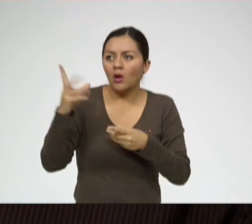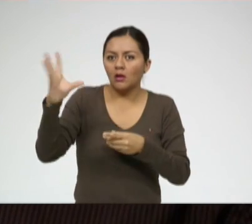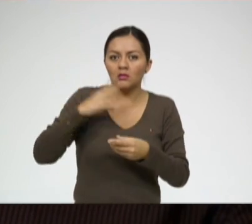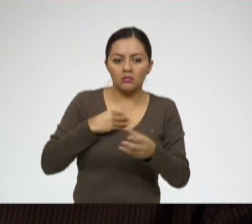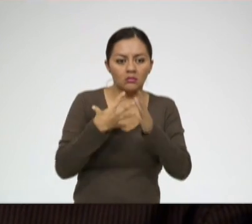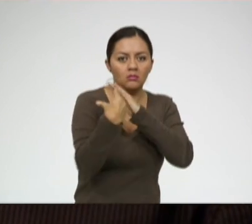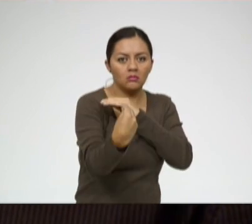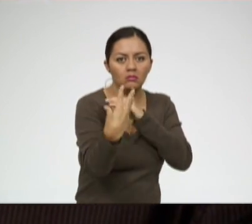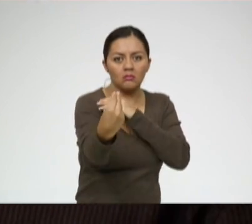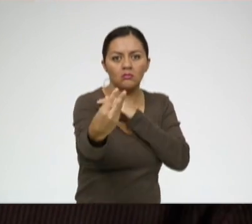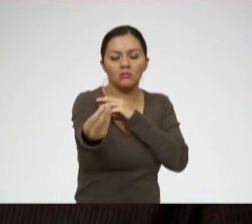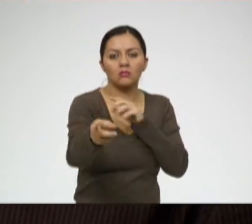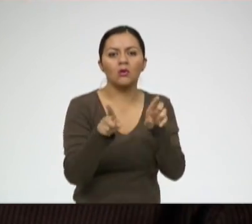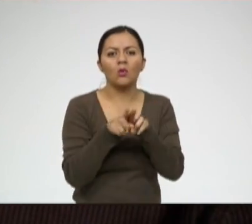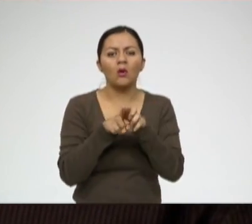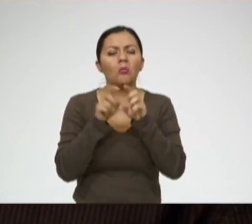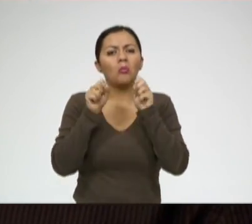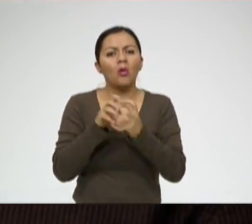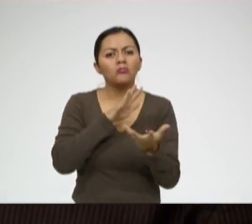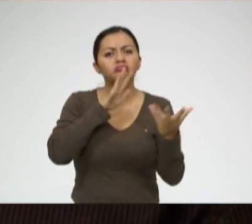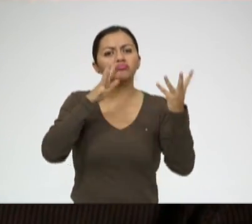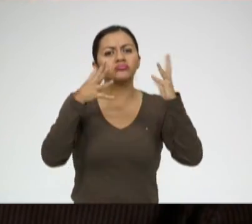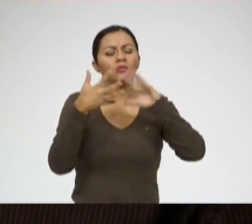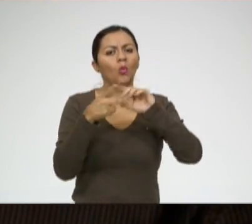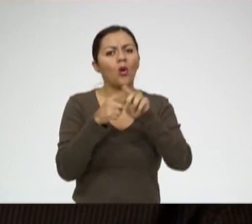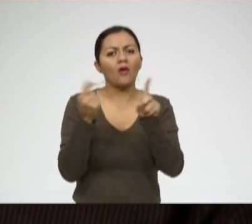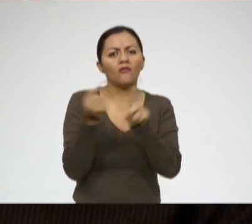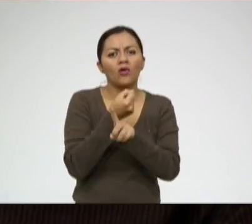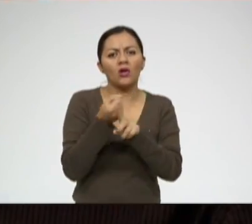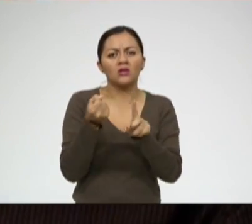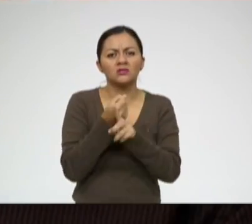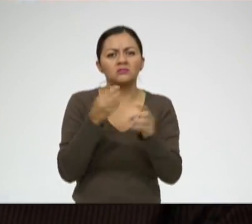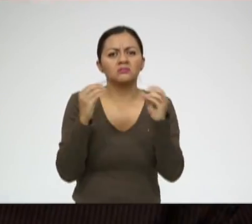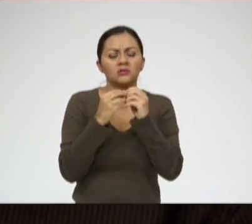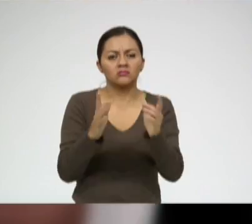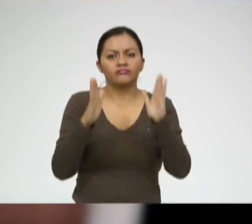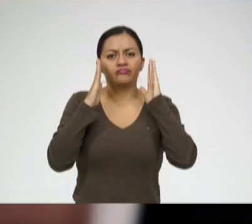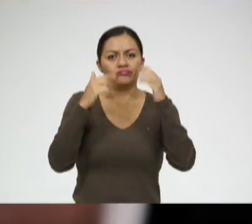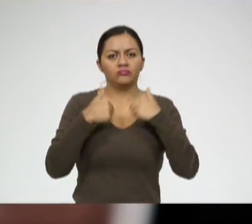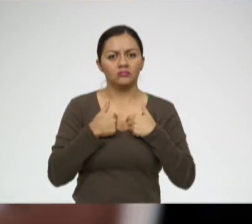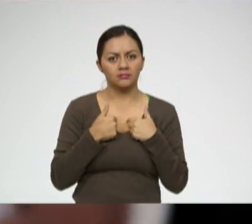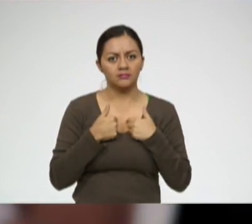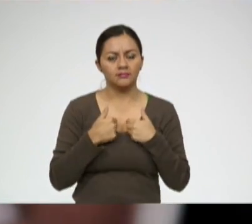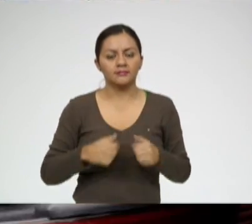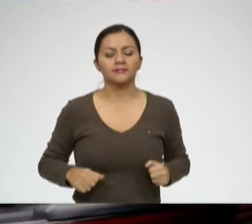alguna manera a veces se transforma en una violencia protagonizada por ellos.